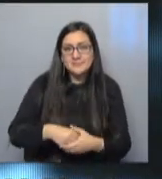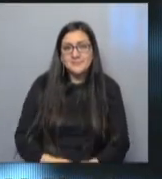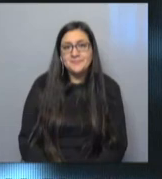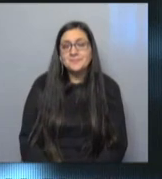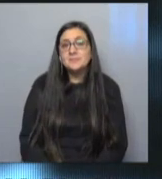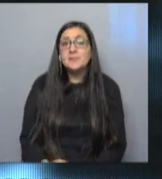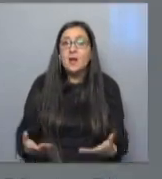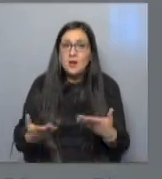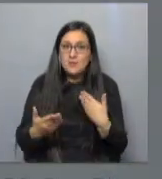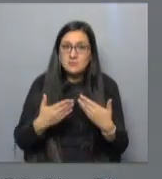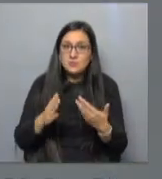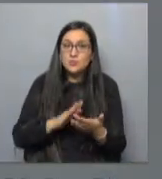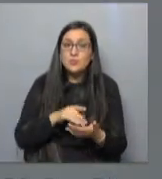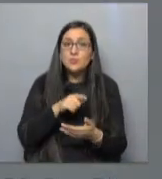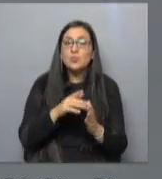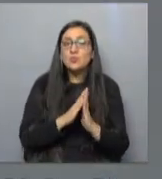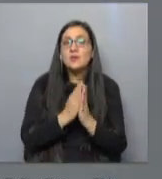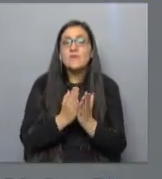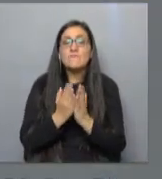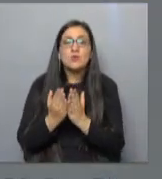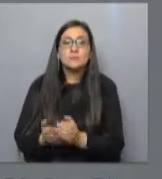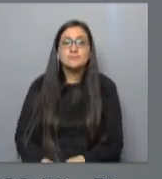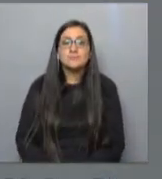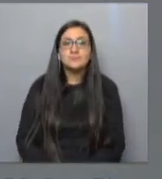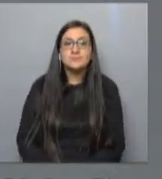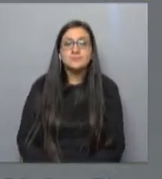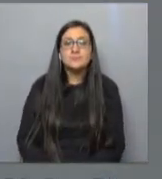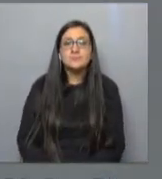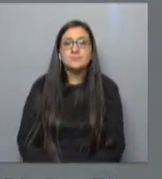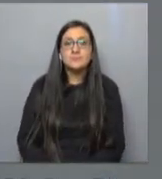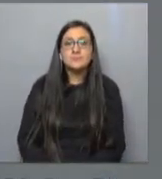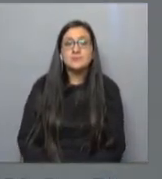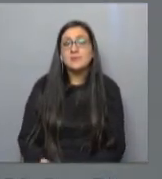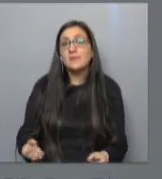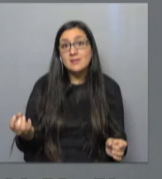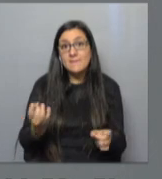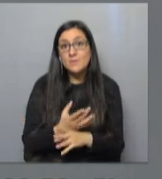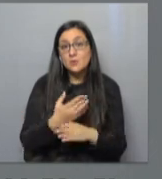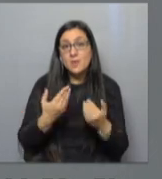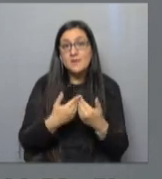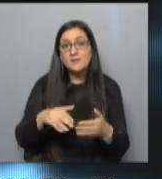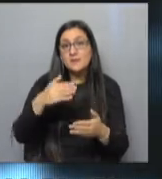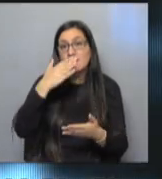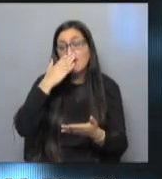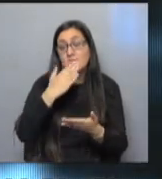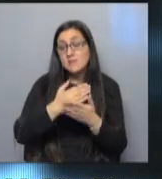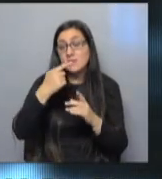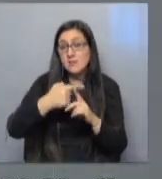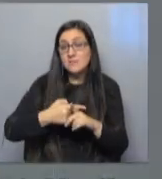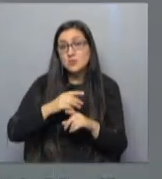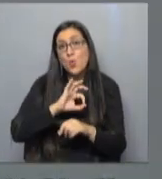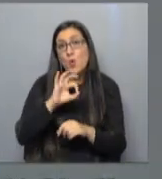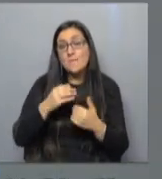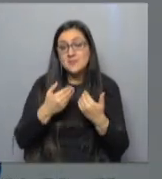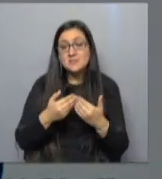tu libro carlos twitter estás de esta bendita indiscreción segurita va a estar cuanto las vinerías a partir de fin de mes o principios de julio